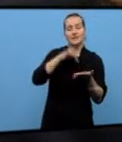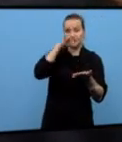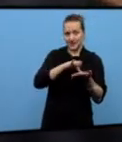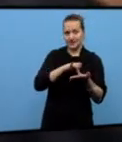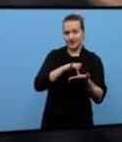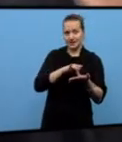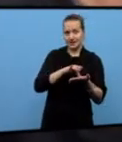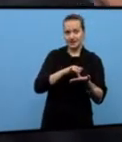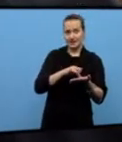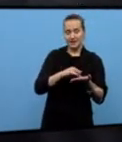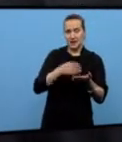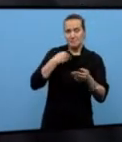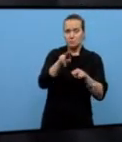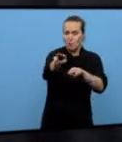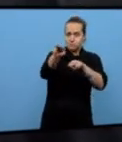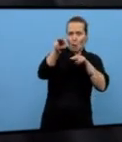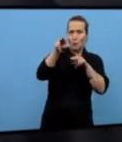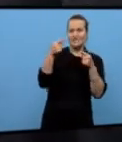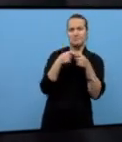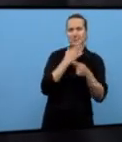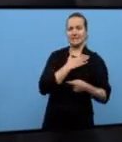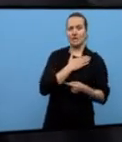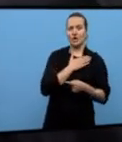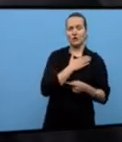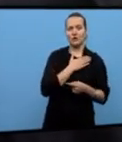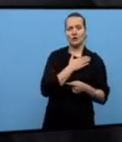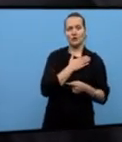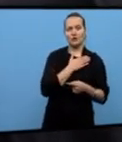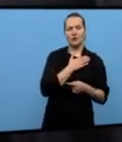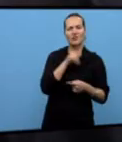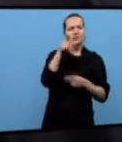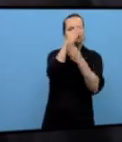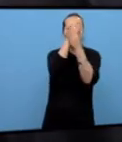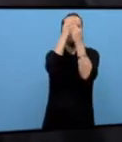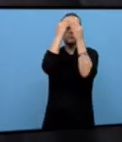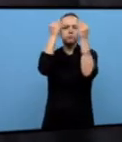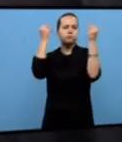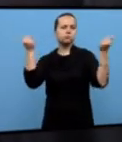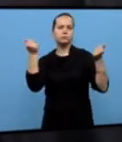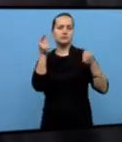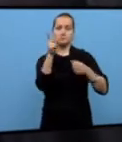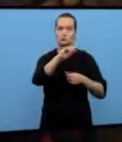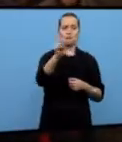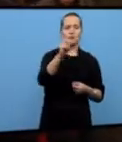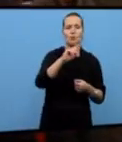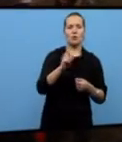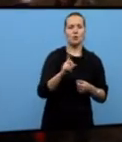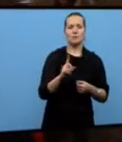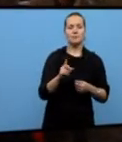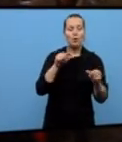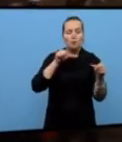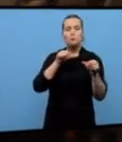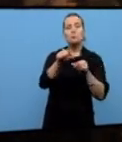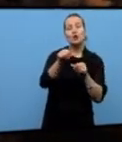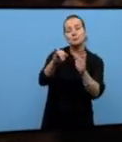esta fecha del fusilamiento del tío no se nos borrara de la memoria. Próximo a este